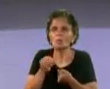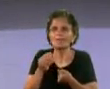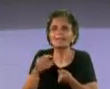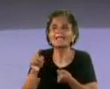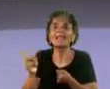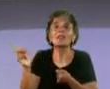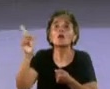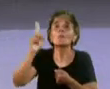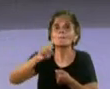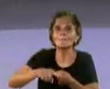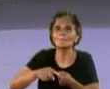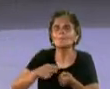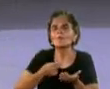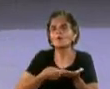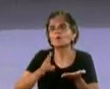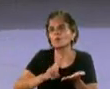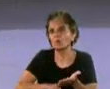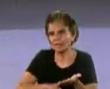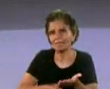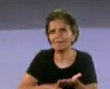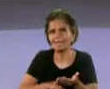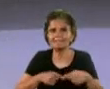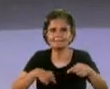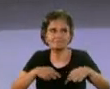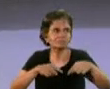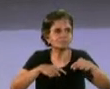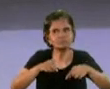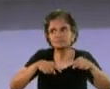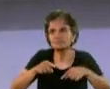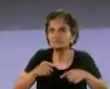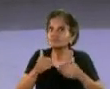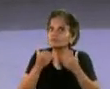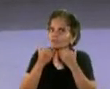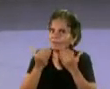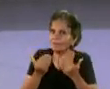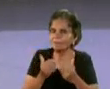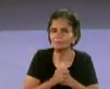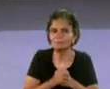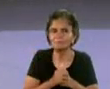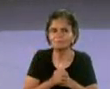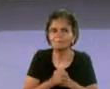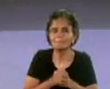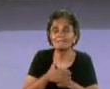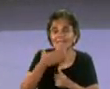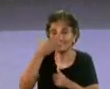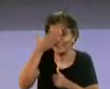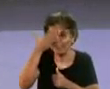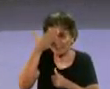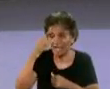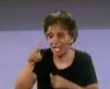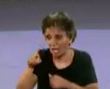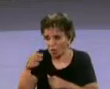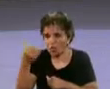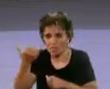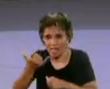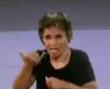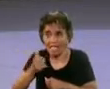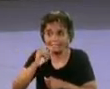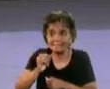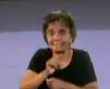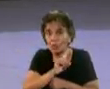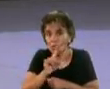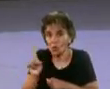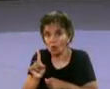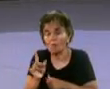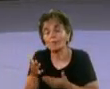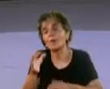de juego. Bien. Entonces, lo que vemos es, ¿se encontró alguna patología de base? ¿No se encontró? Y según eso, el médico es